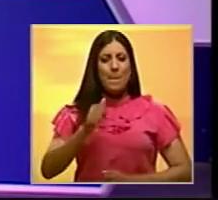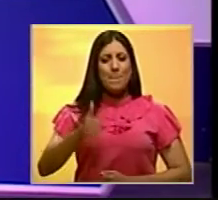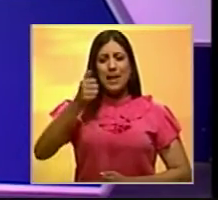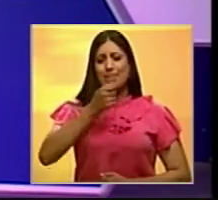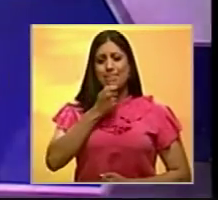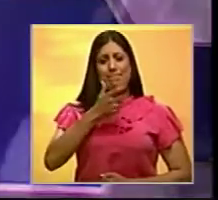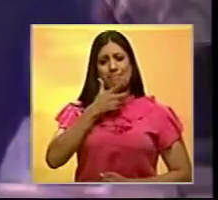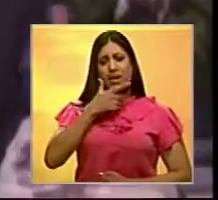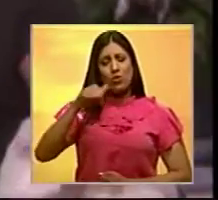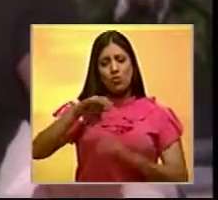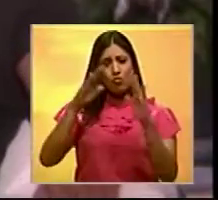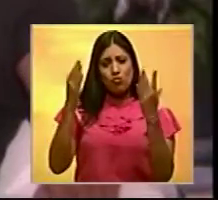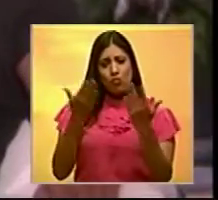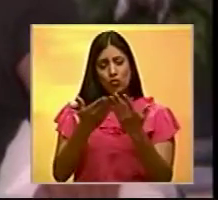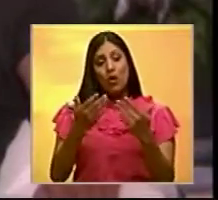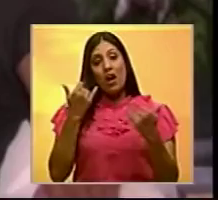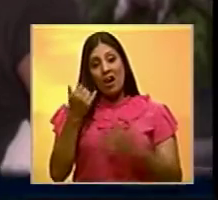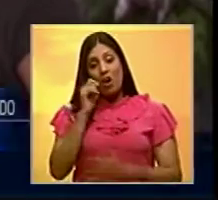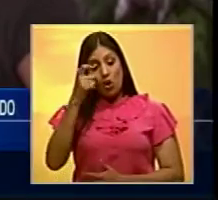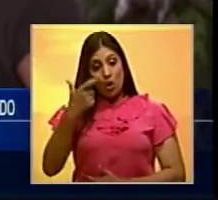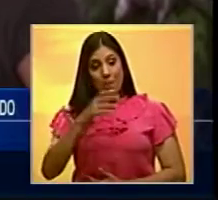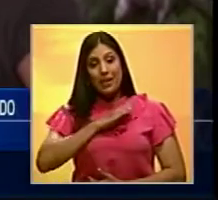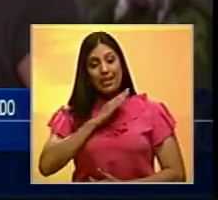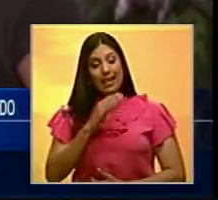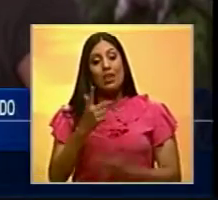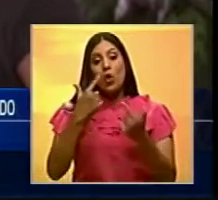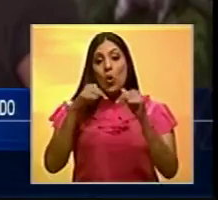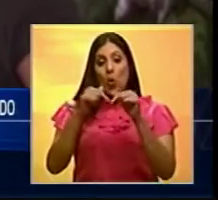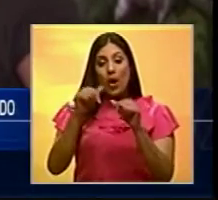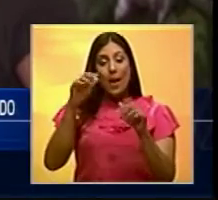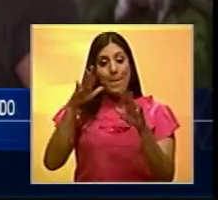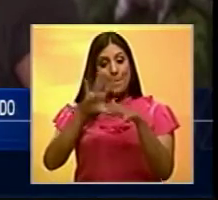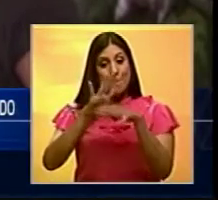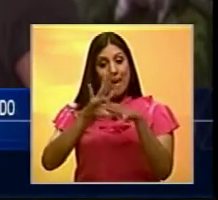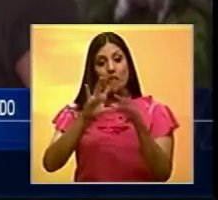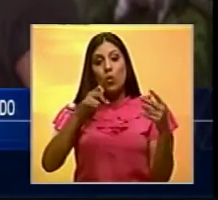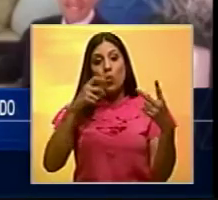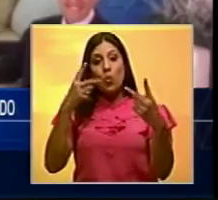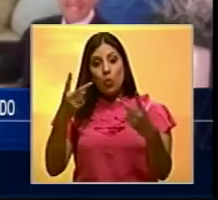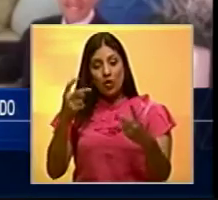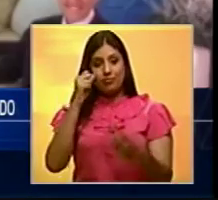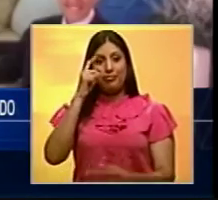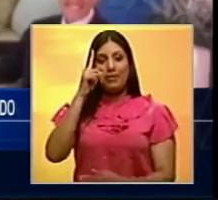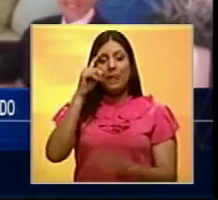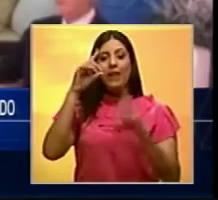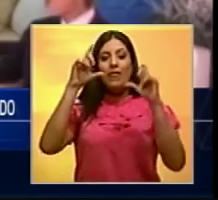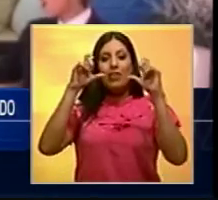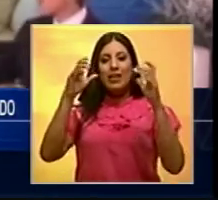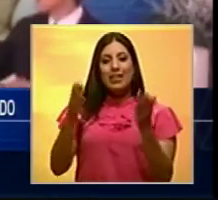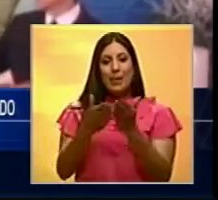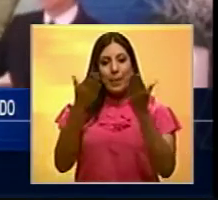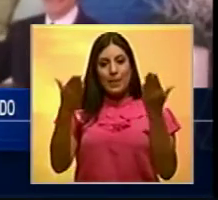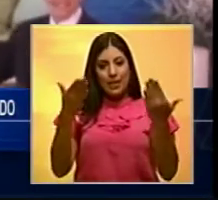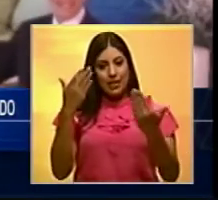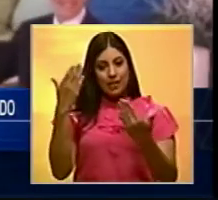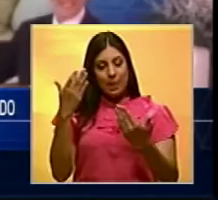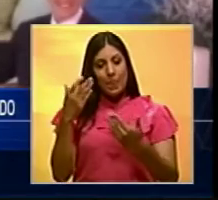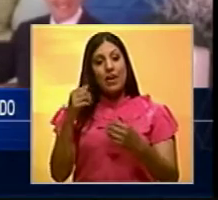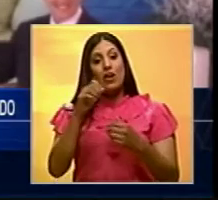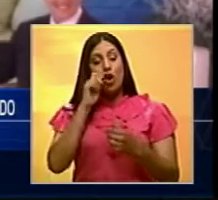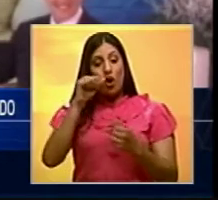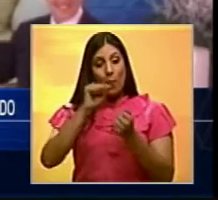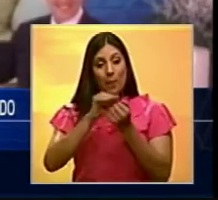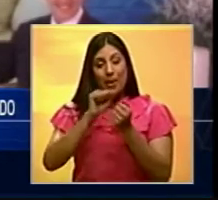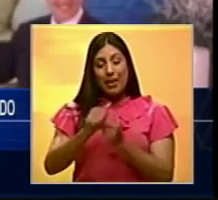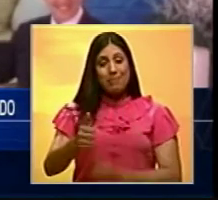sexy del mundo. Ellen DeGeneres sorprendió al actor este martes con el anuncio y también reveló la portada de la revista. La Roca fue elegido